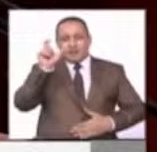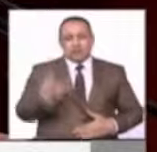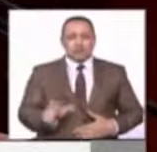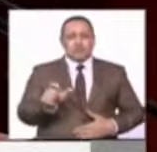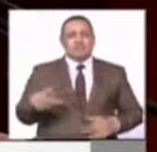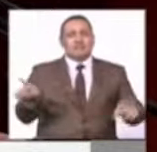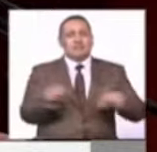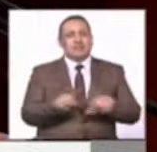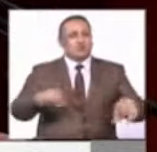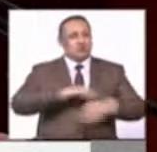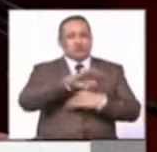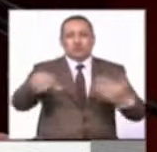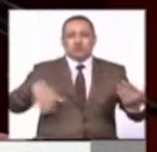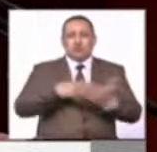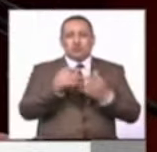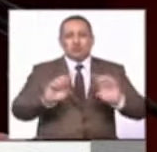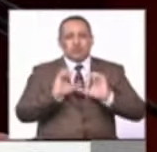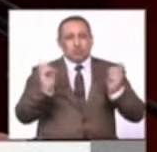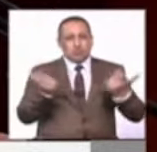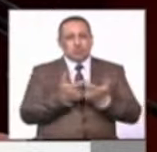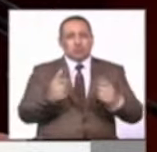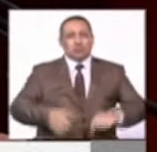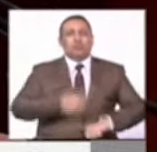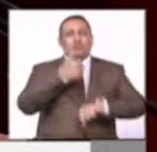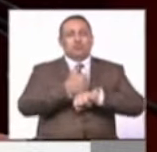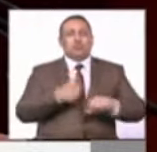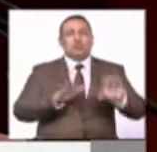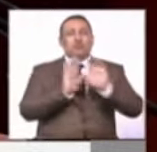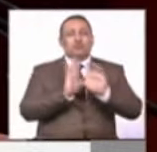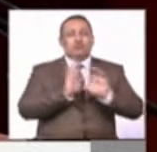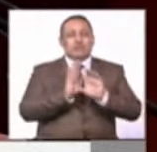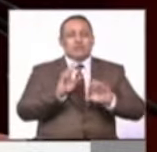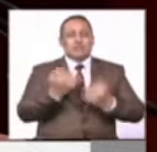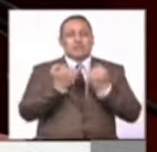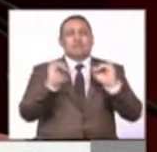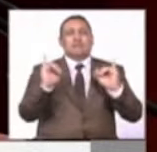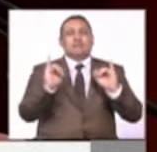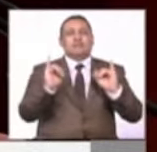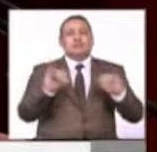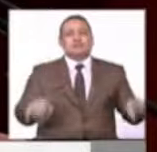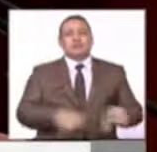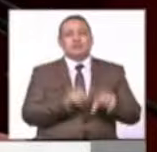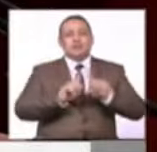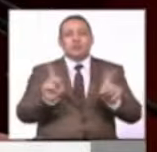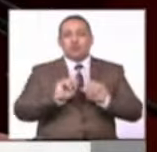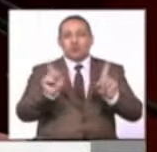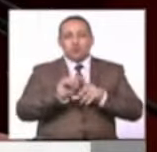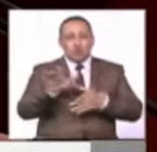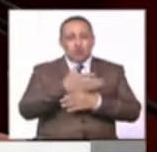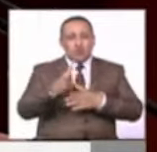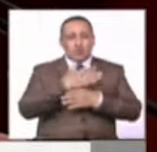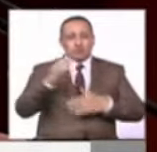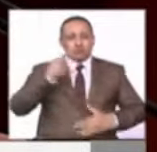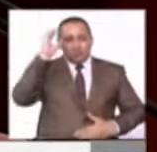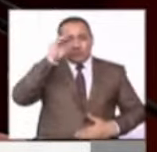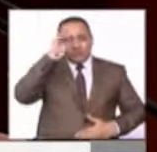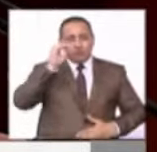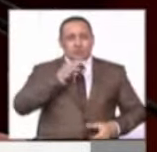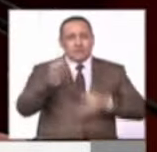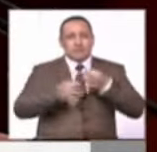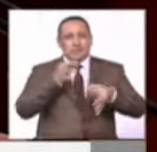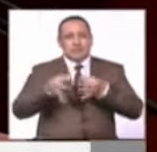a todos los integrantes de un órgano constitucional autónomo por no compartir su criterio